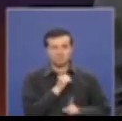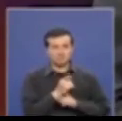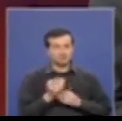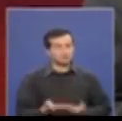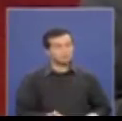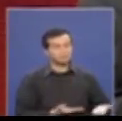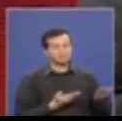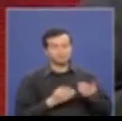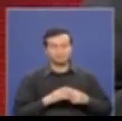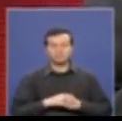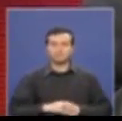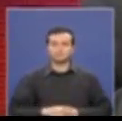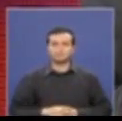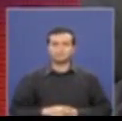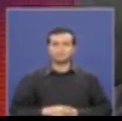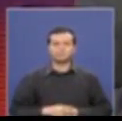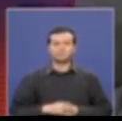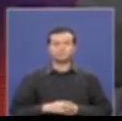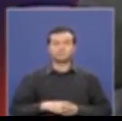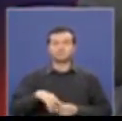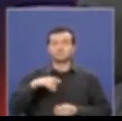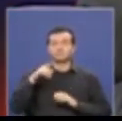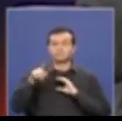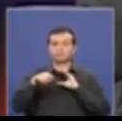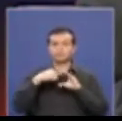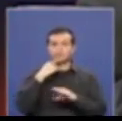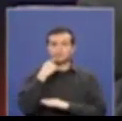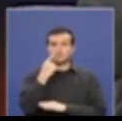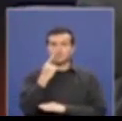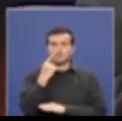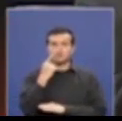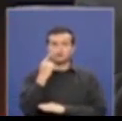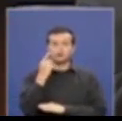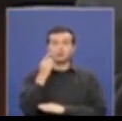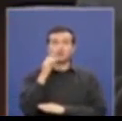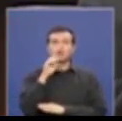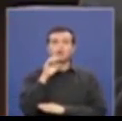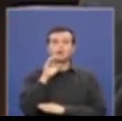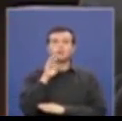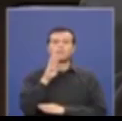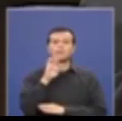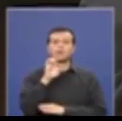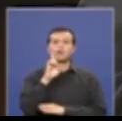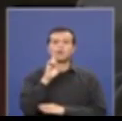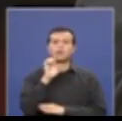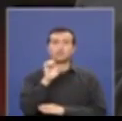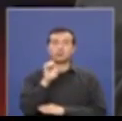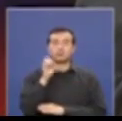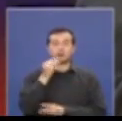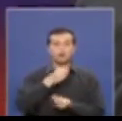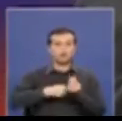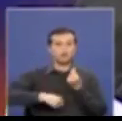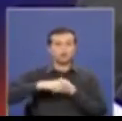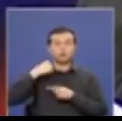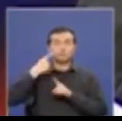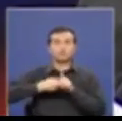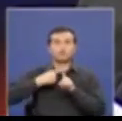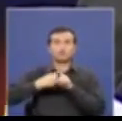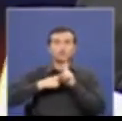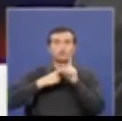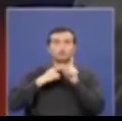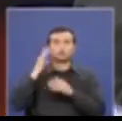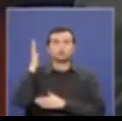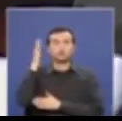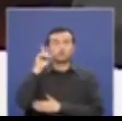no otorga, compañeros. Bien, me mandan la aclaración que lo que financió el BEDE fue el mercado central de Tulcán en noviembre de 2010